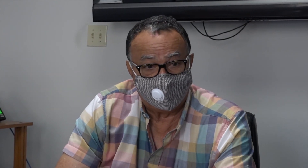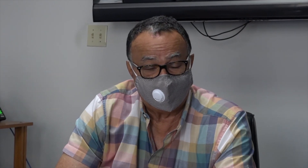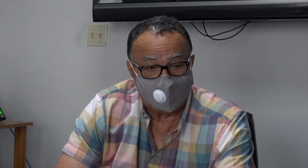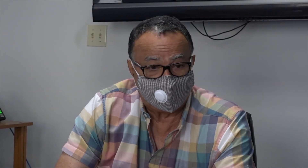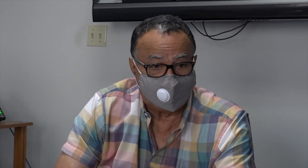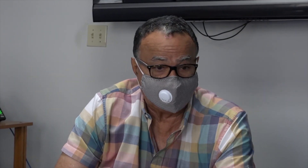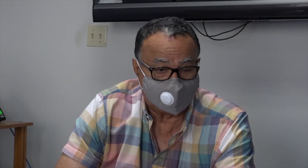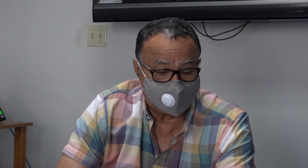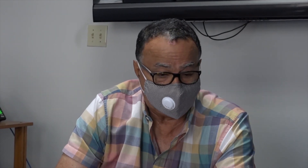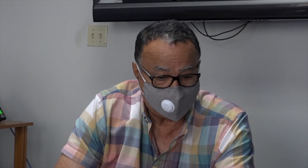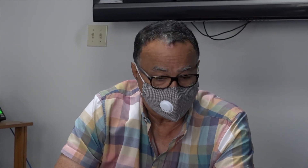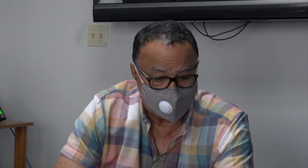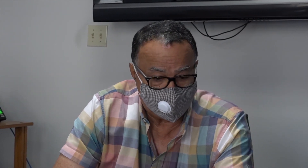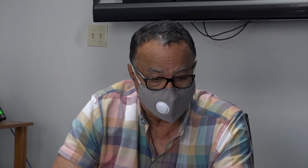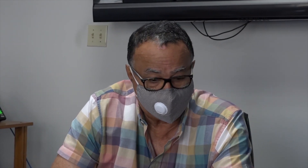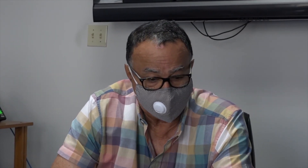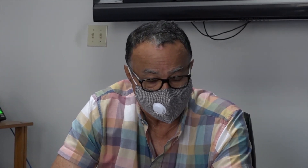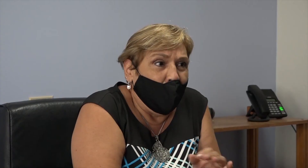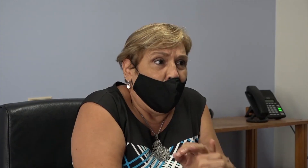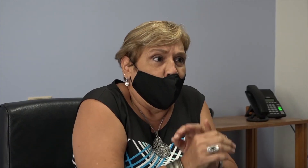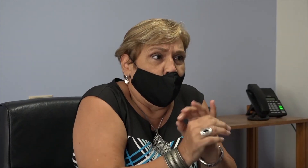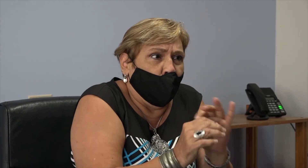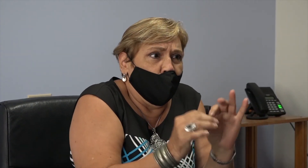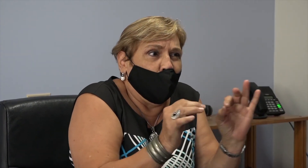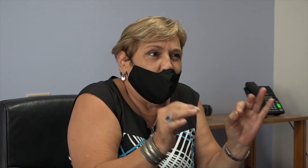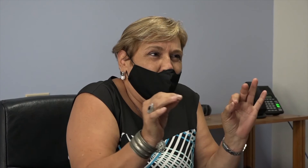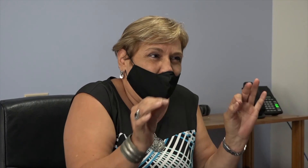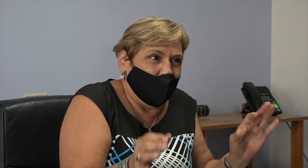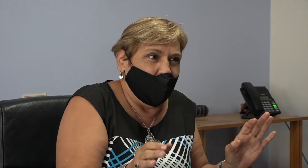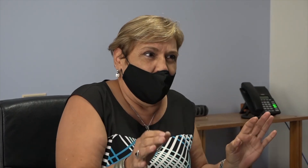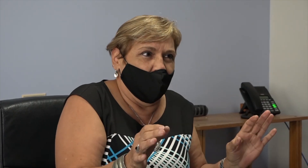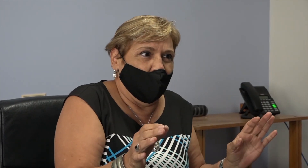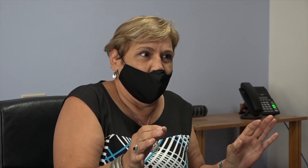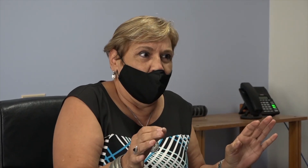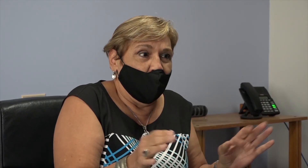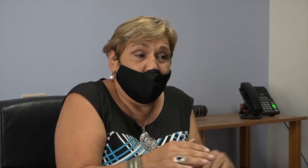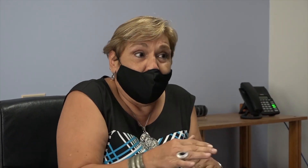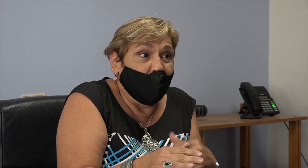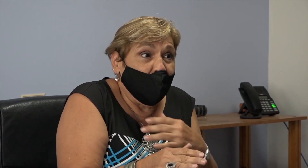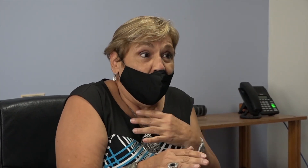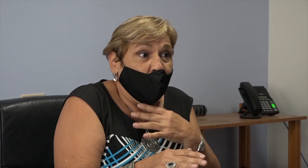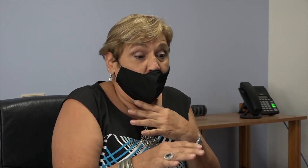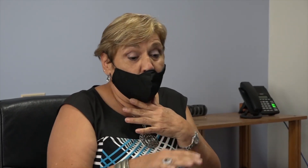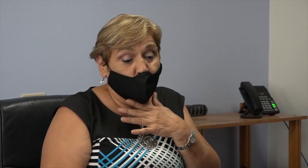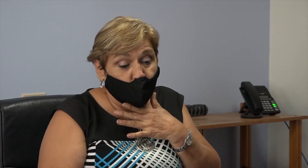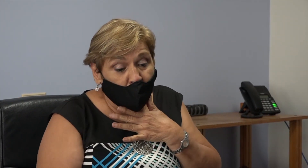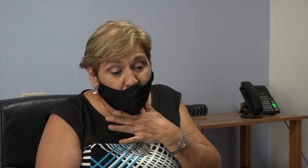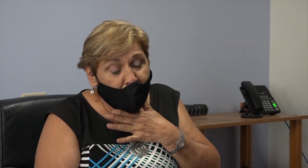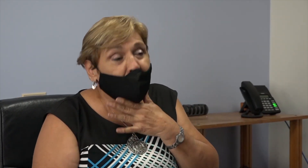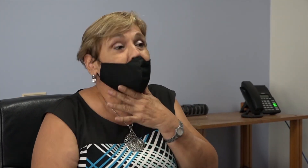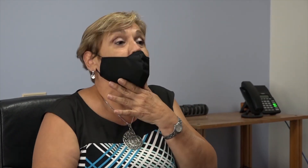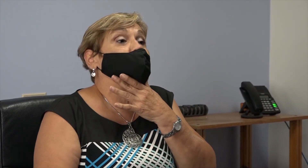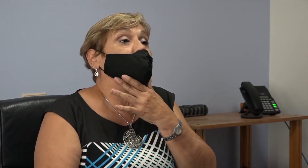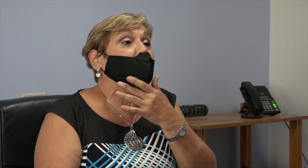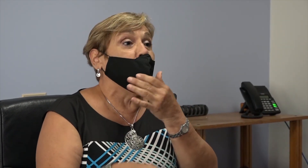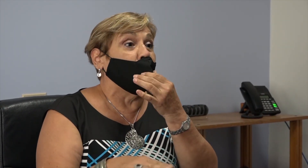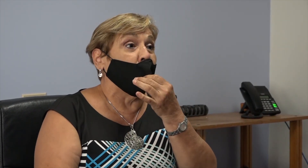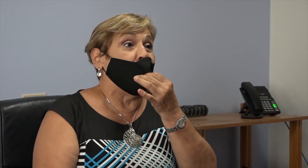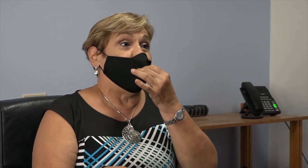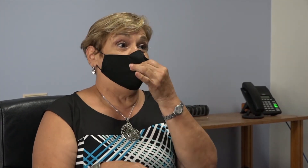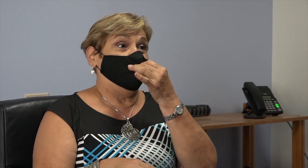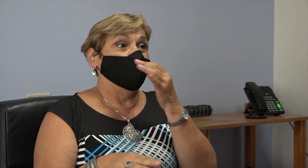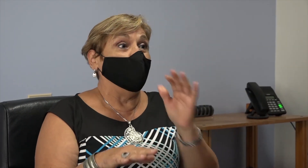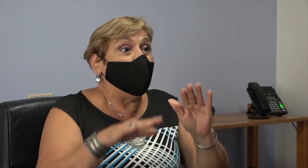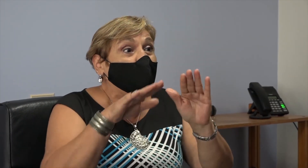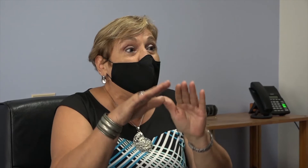la clase trabajadora alguna todo es mentira y ya cuando tú llevas a alguien y lo llevas lo